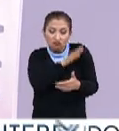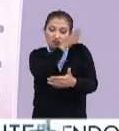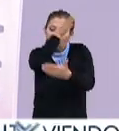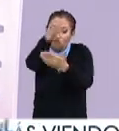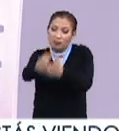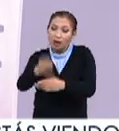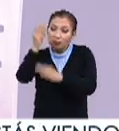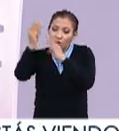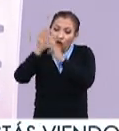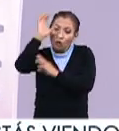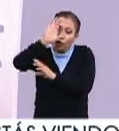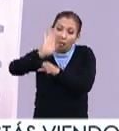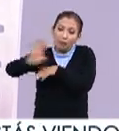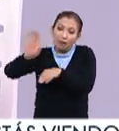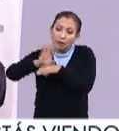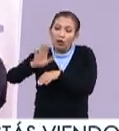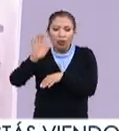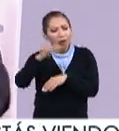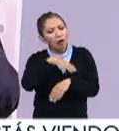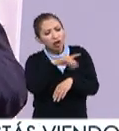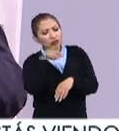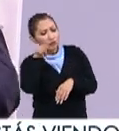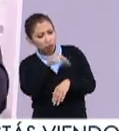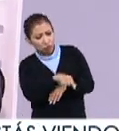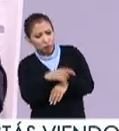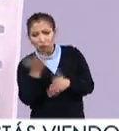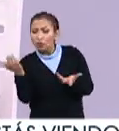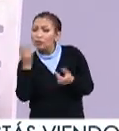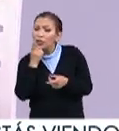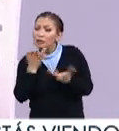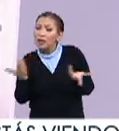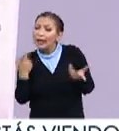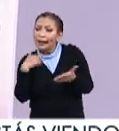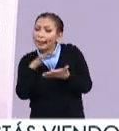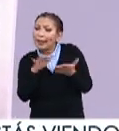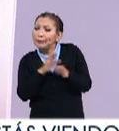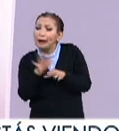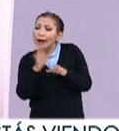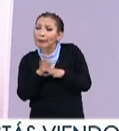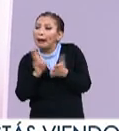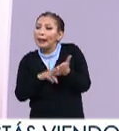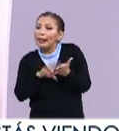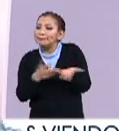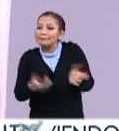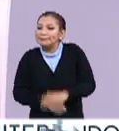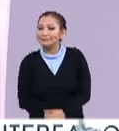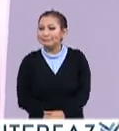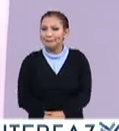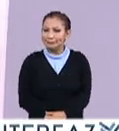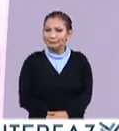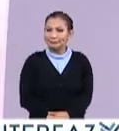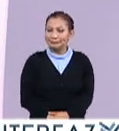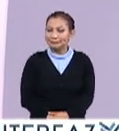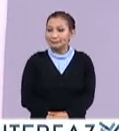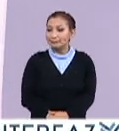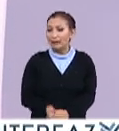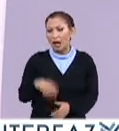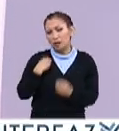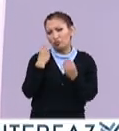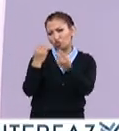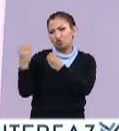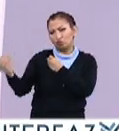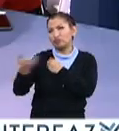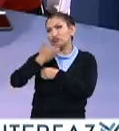llegó al mundo cultural brasileño y le dijeron, bueno, él les dijo, díganme qué debo leer que valga la pena. Y obviamente pues hay